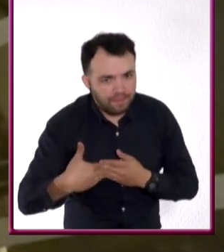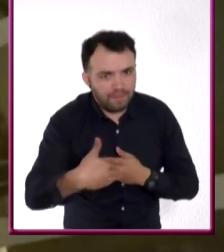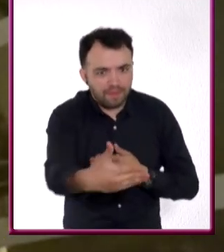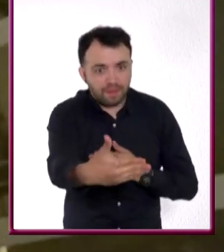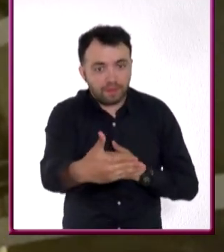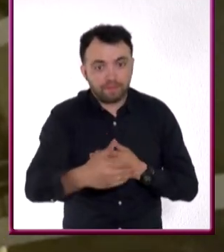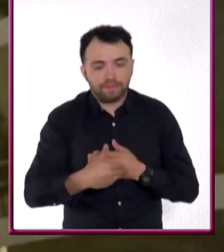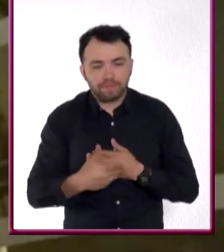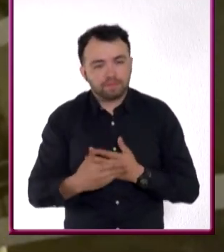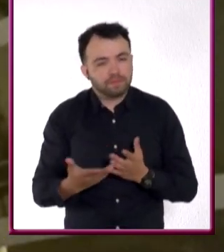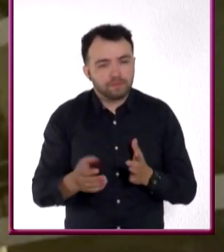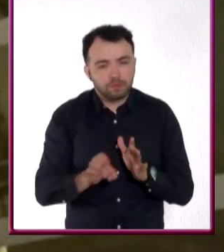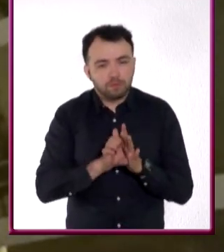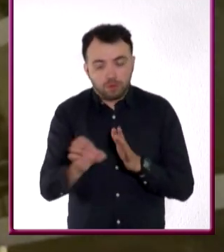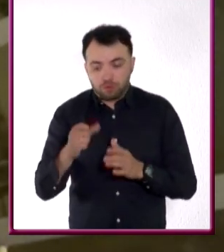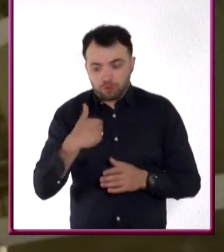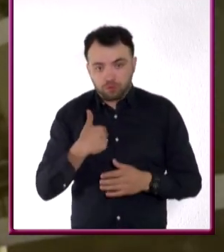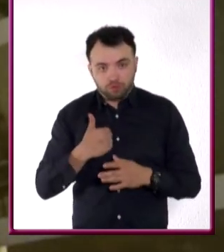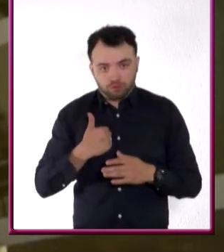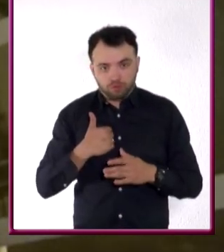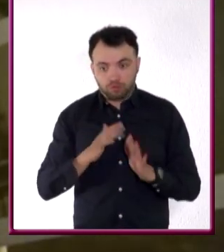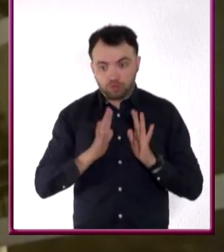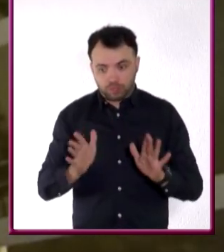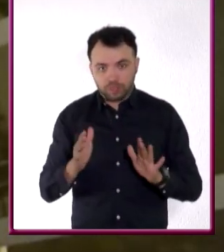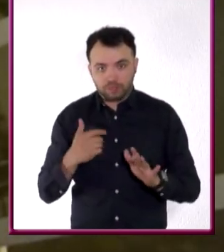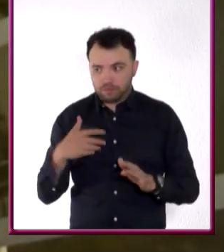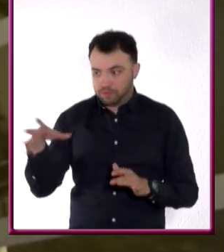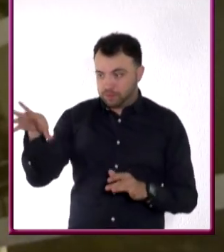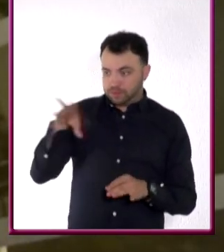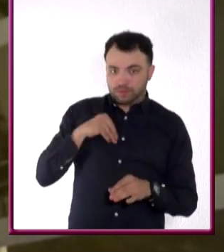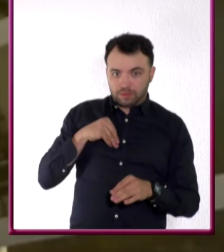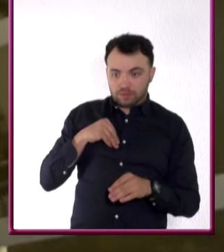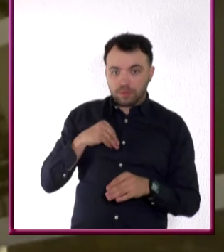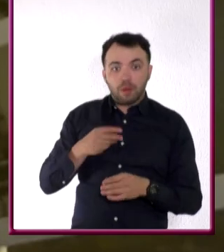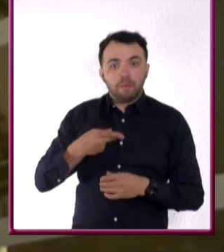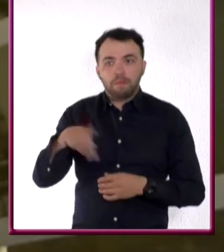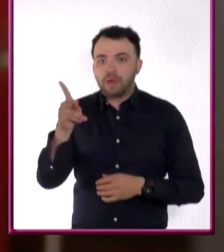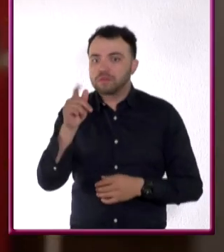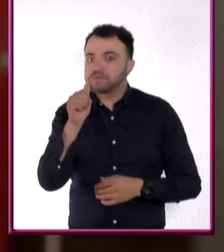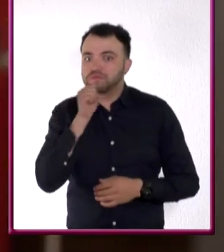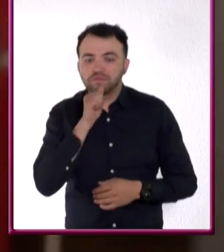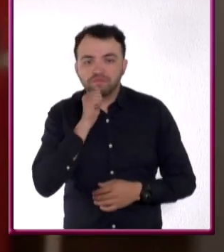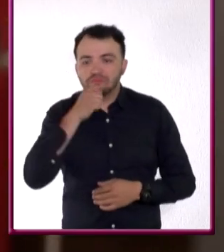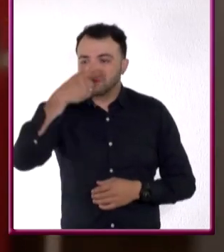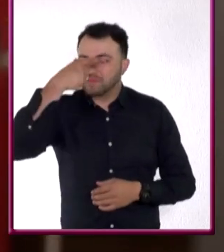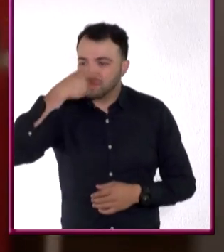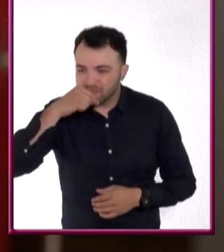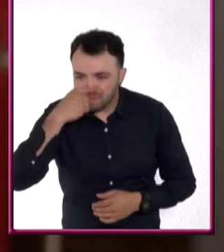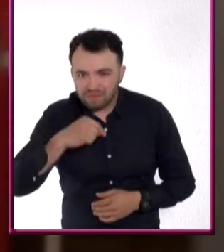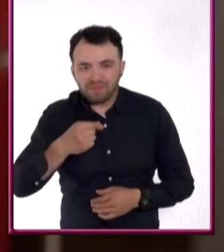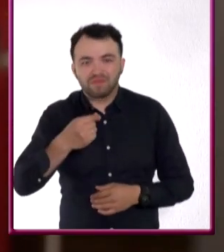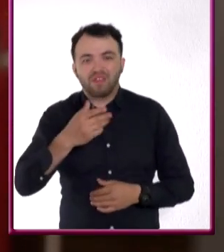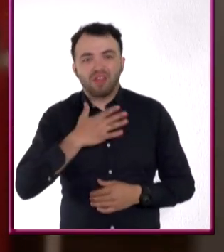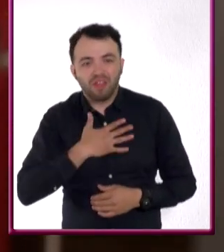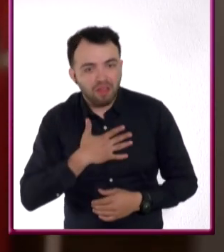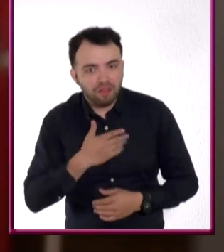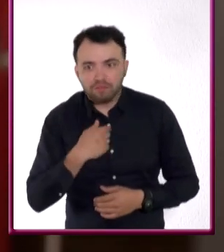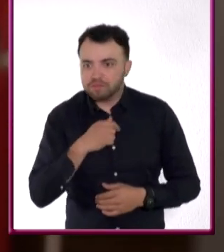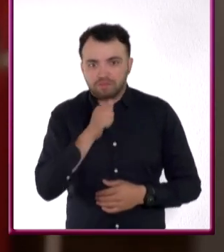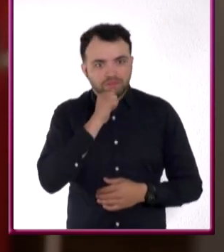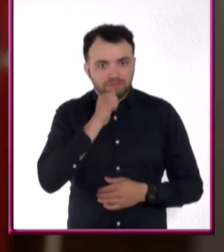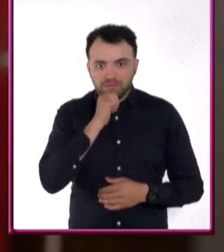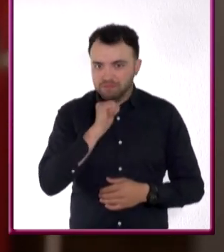es mientras ya estás tú contagiado, pero todavía no tienes síntomas. Entonces puede que quieras, una